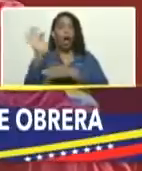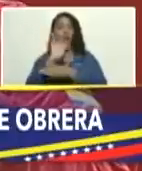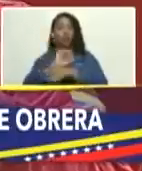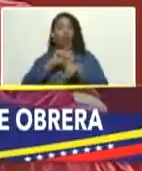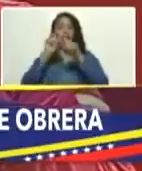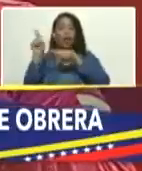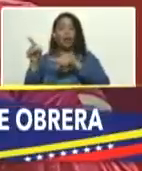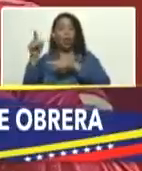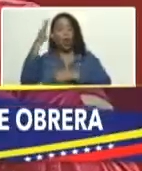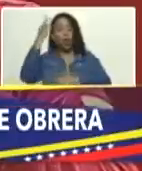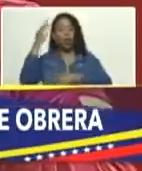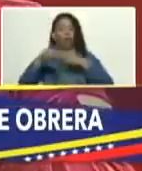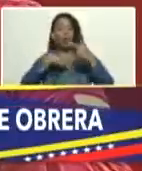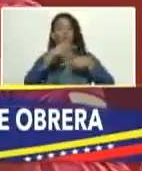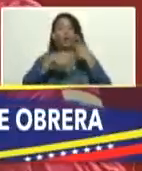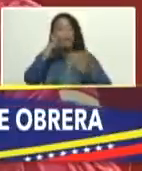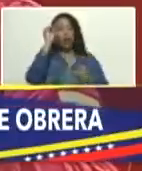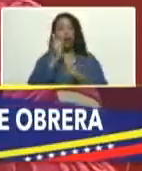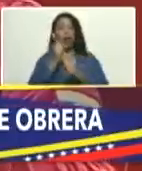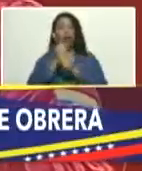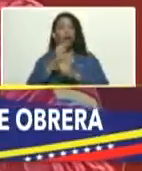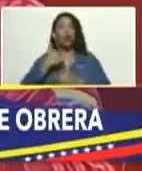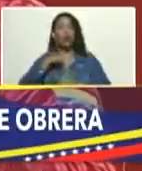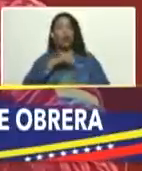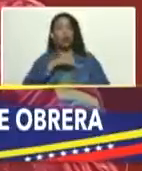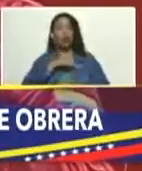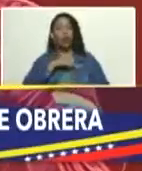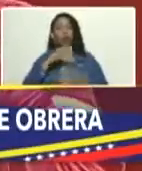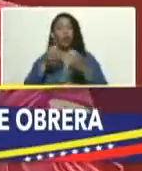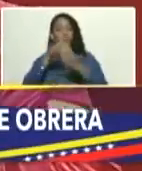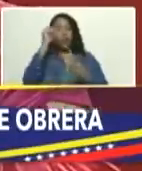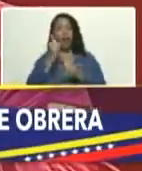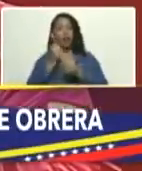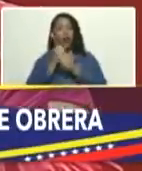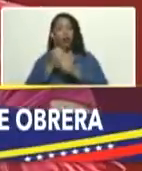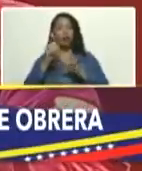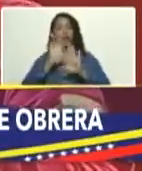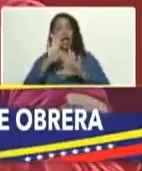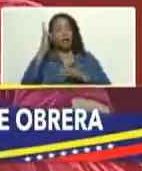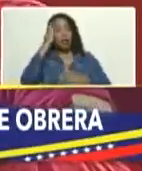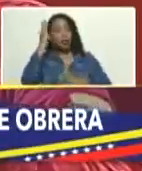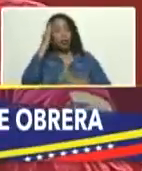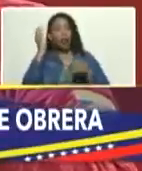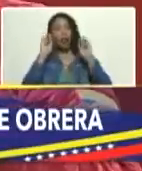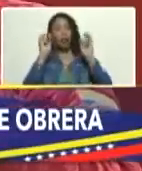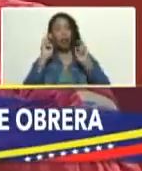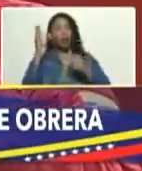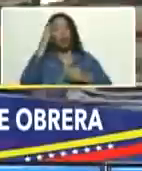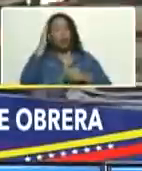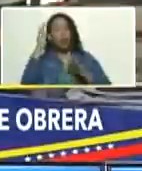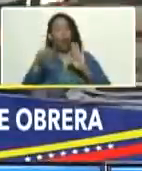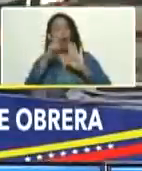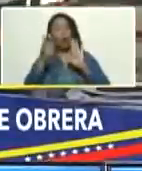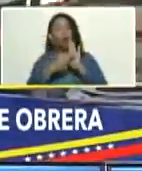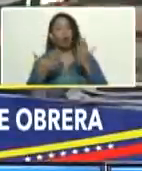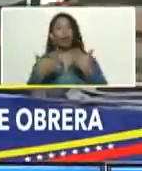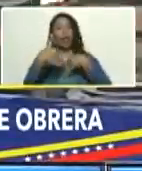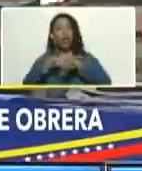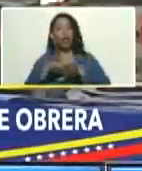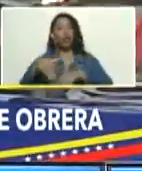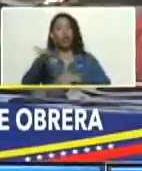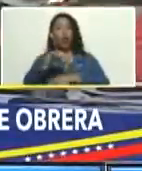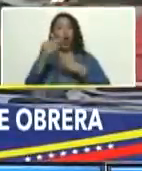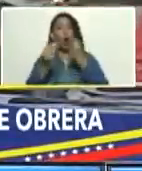los consejos productivos de trabajadores, nosotros, la clase trabajadora que conocemos del tema y sabemos integralmente cómo se mueve